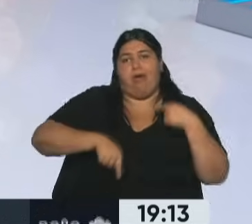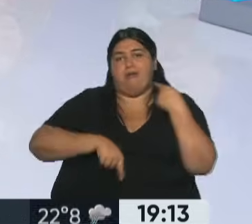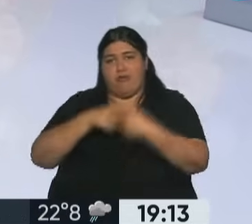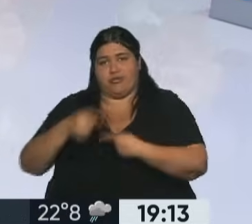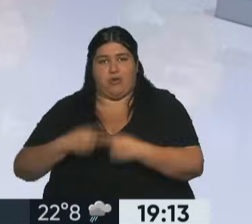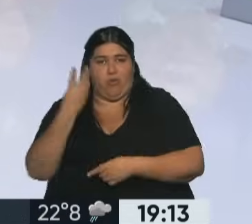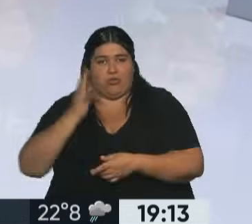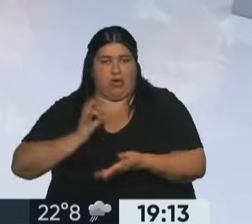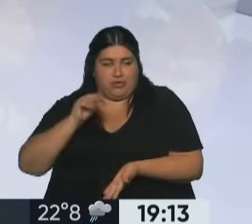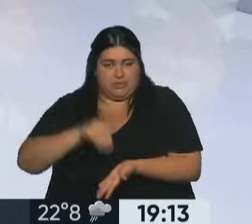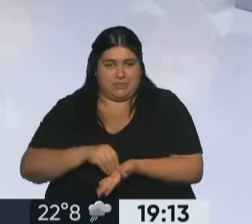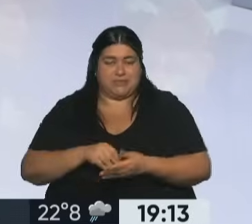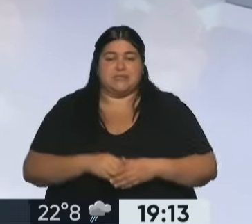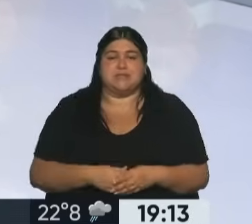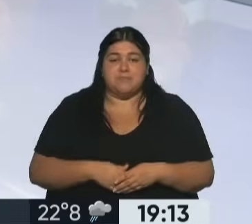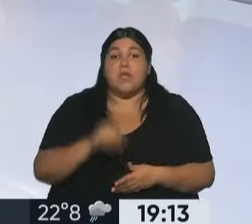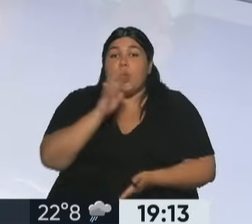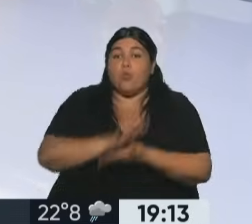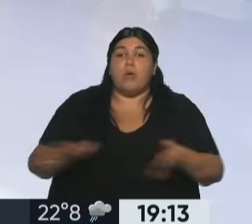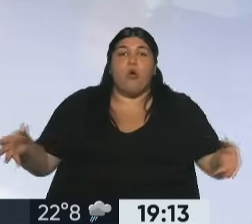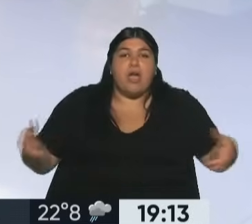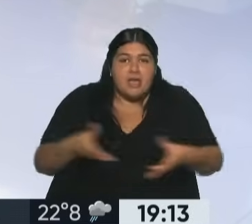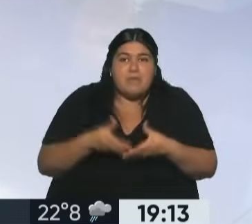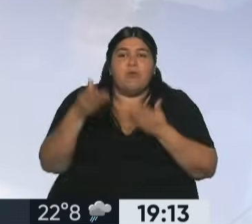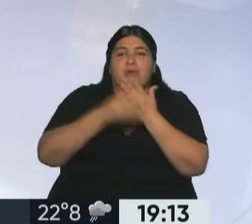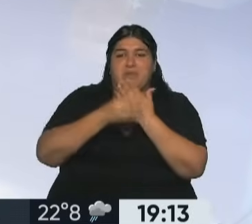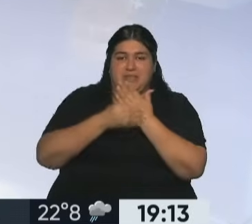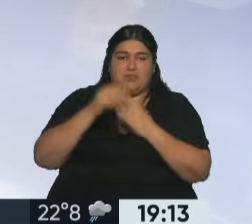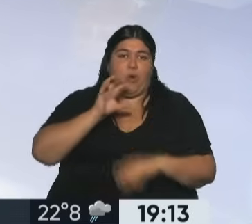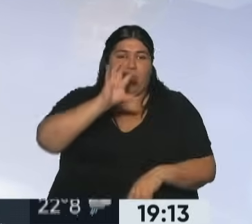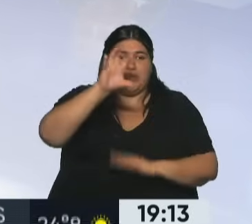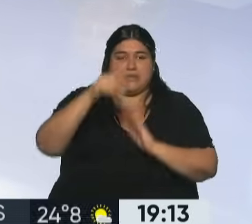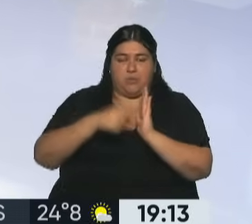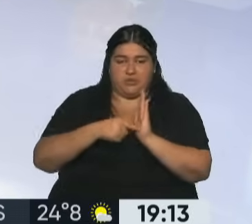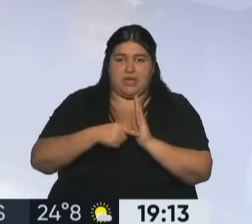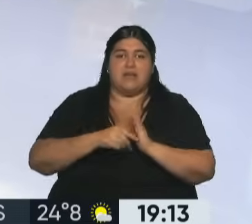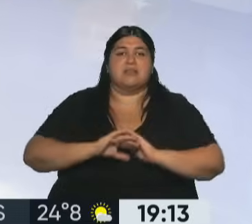bonaerense Allí está entonces el nuevo gabinete de ministros en la provincia de Buenos Aires anunciado por kisil